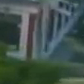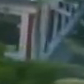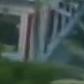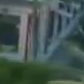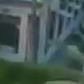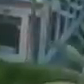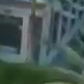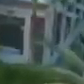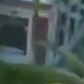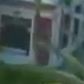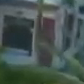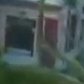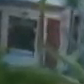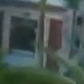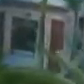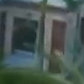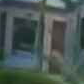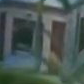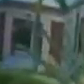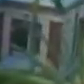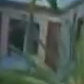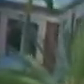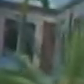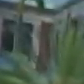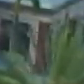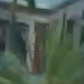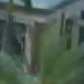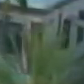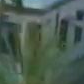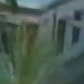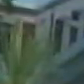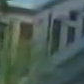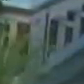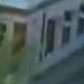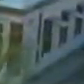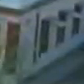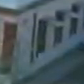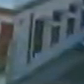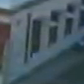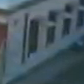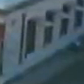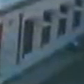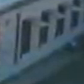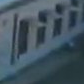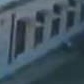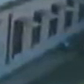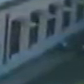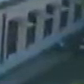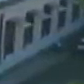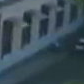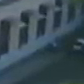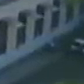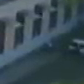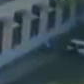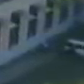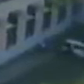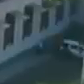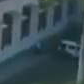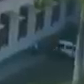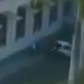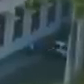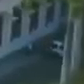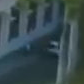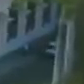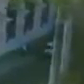nuestras fronteras a través de las distintas agencias internacionales que se encuentran en el Palacio de Miraflores.